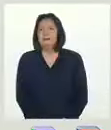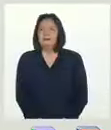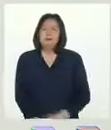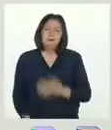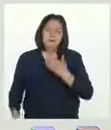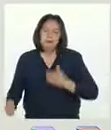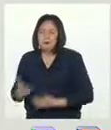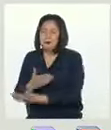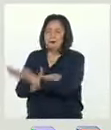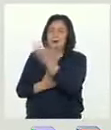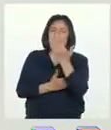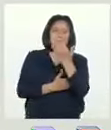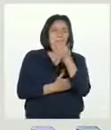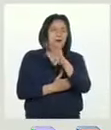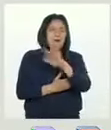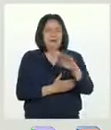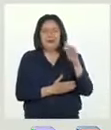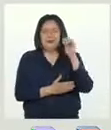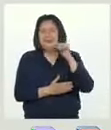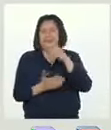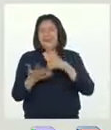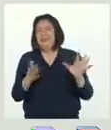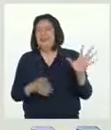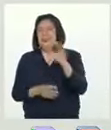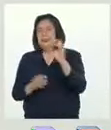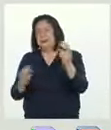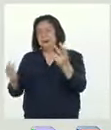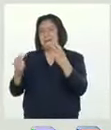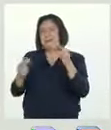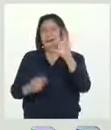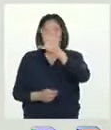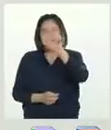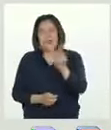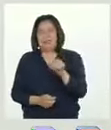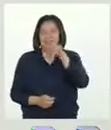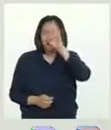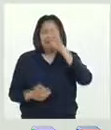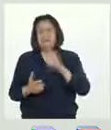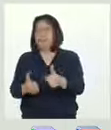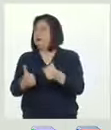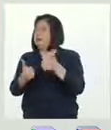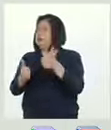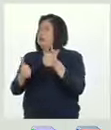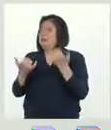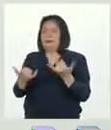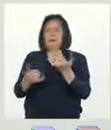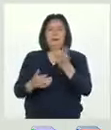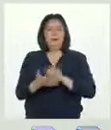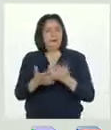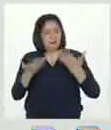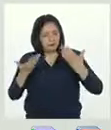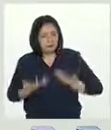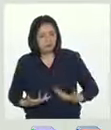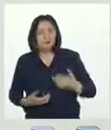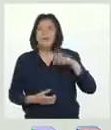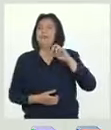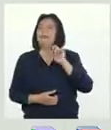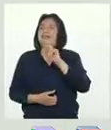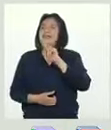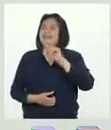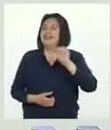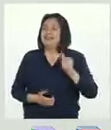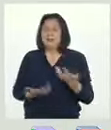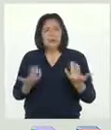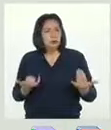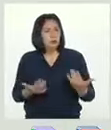Muy buenos días, chicas y chicos que nos ven a lo largo y ancho de todo el Perú. Espero que se encuentren súper bien el día de hoy. Mi nombre es Patricia Barreto y